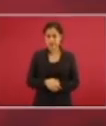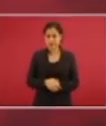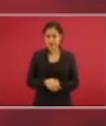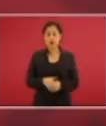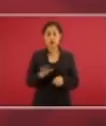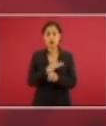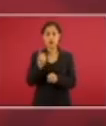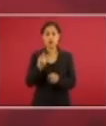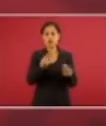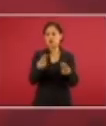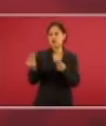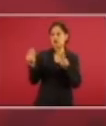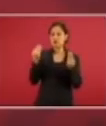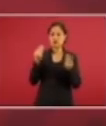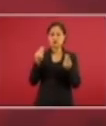emergencia.